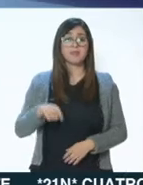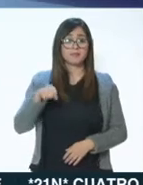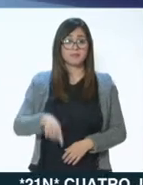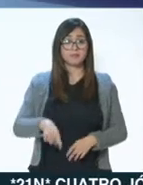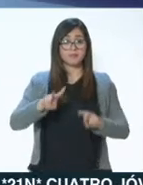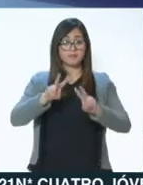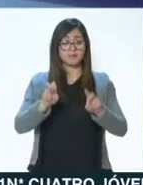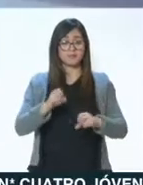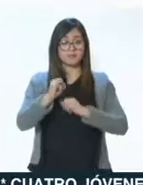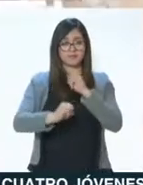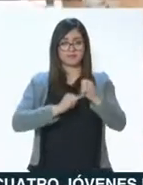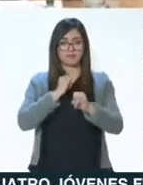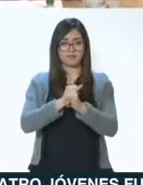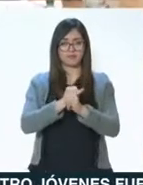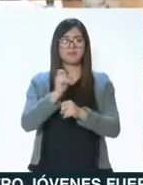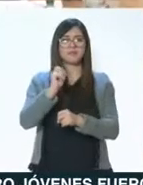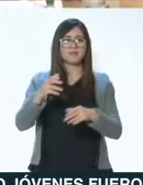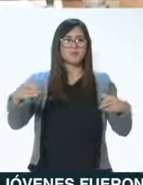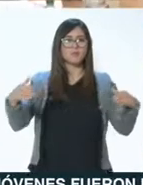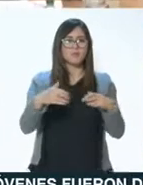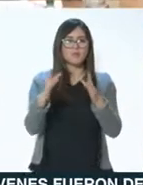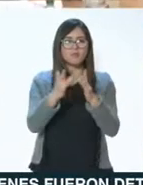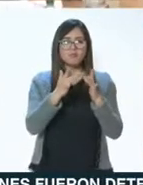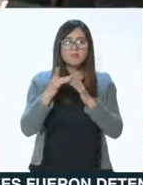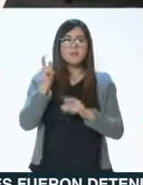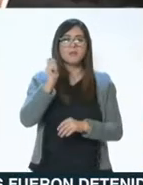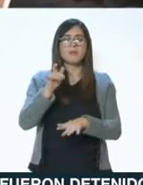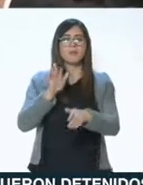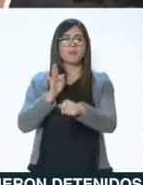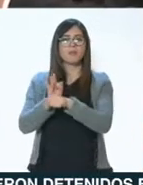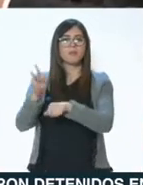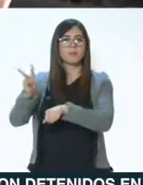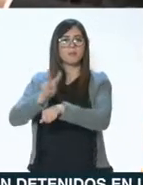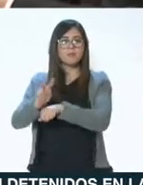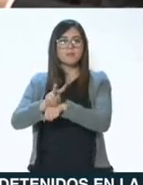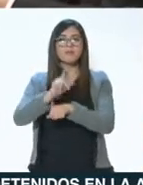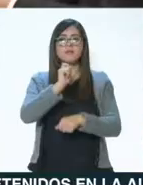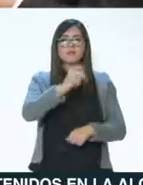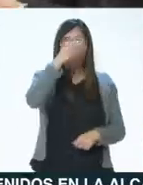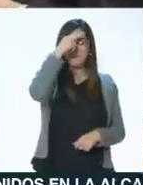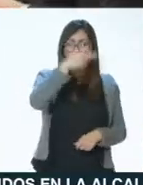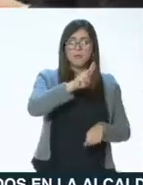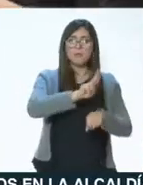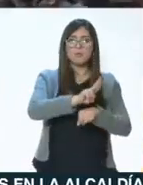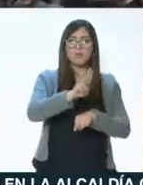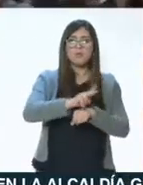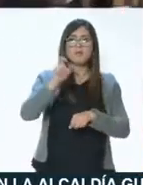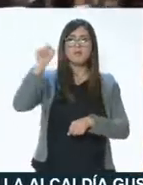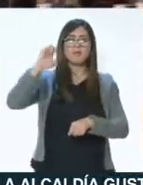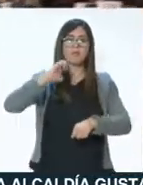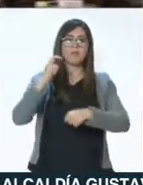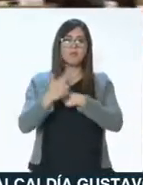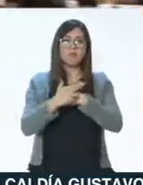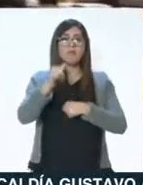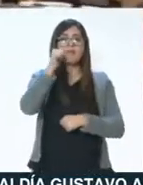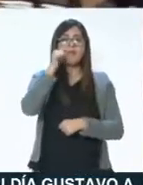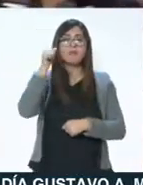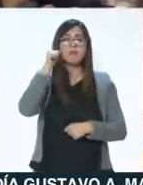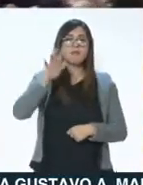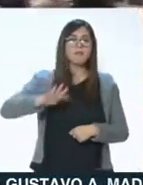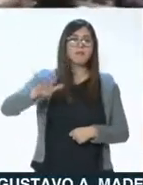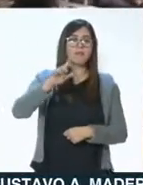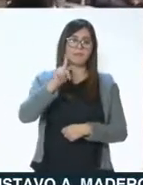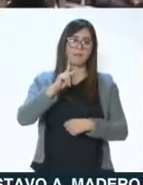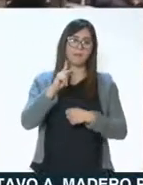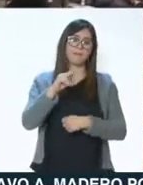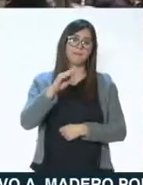El grupo de contacto sobre Venezuela, auspiciado por los gobiernos de México, Uruguay y la Unión Europea, pidió ayer en Montevideo que se